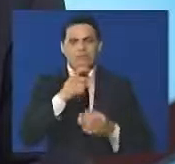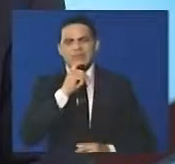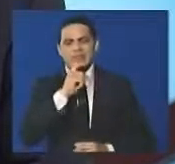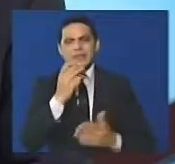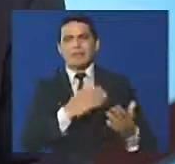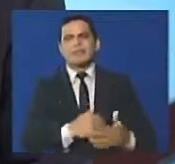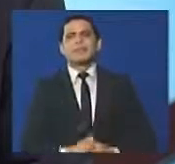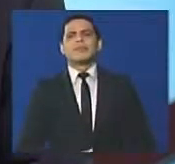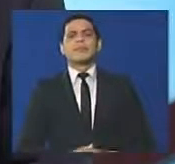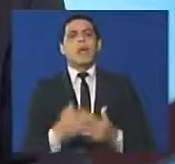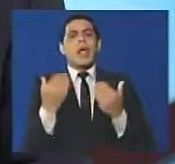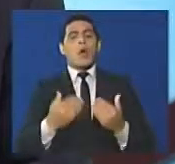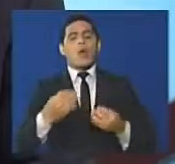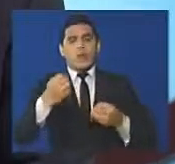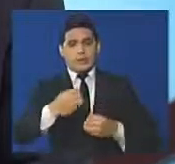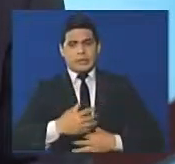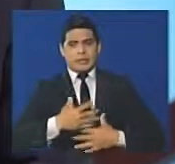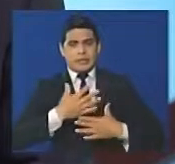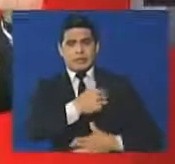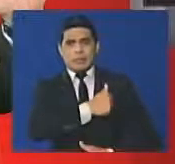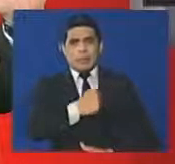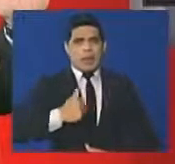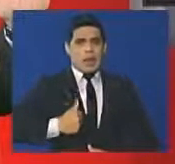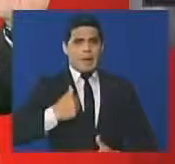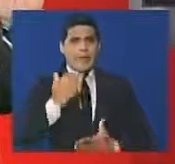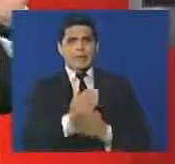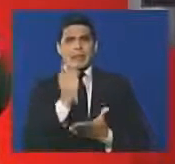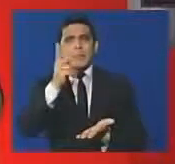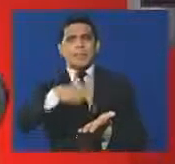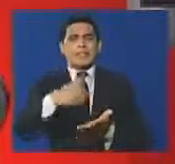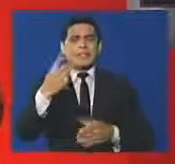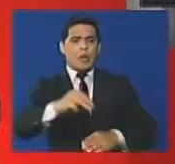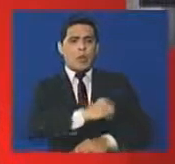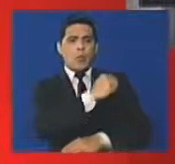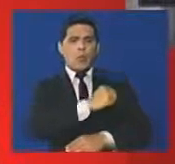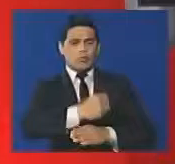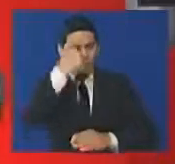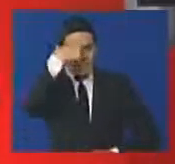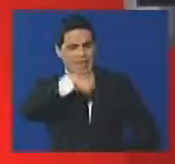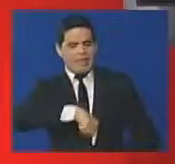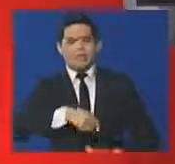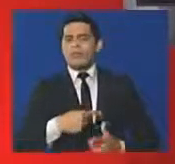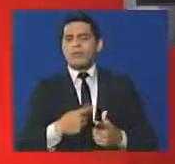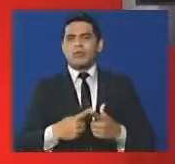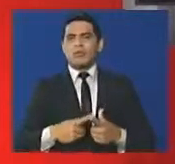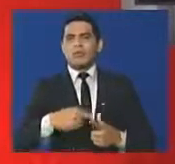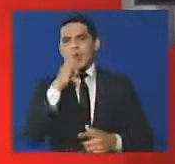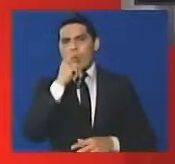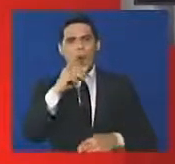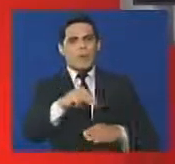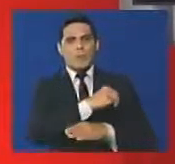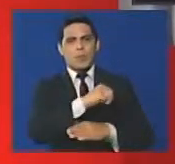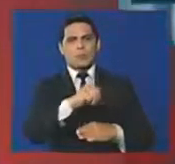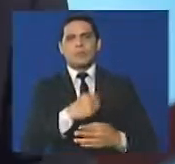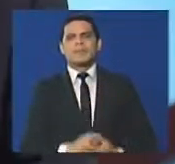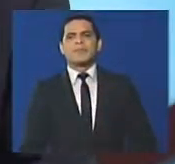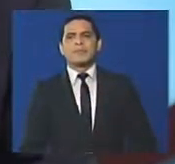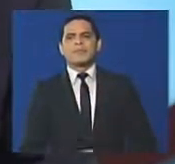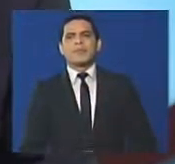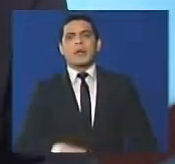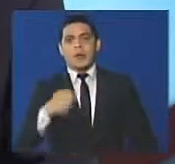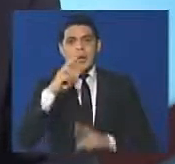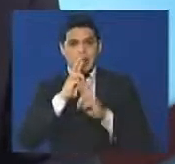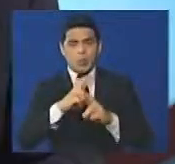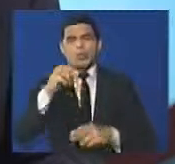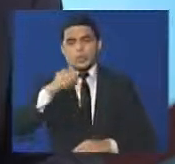maravilloso. El espíritu y el alma presente siempre en un músico. Si no sale de allí, no se es músico. Así es. Usted lo ha dicho.